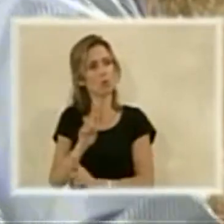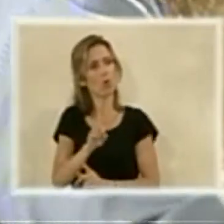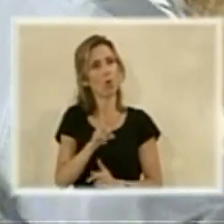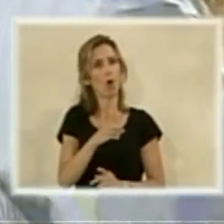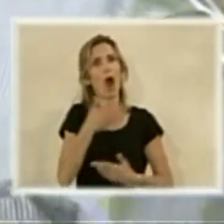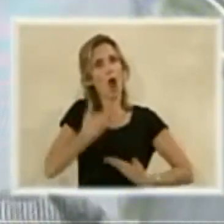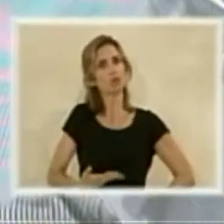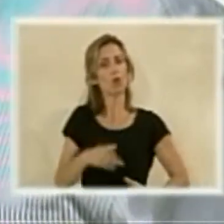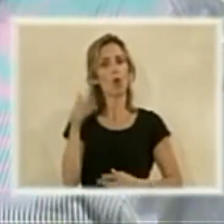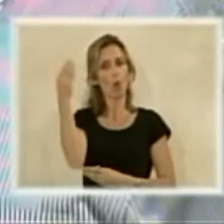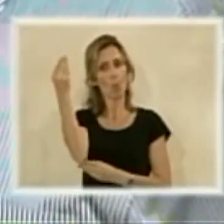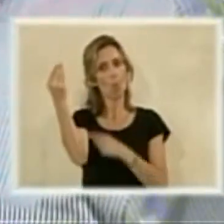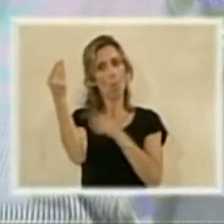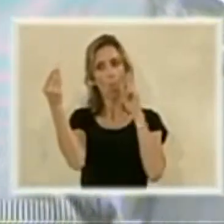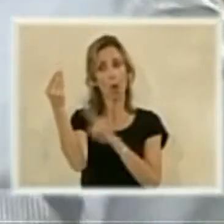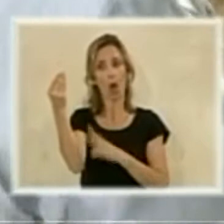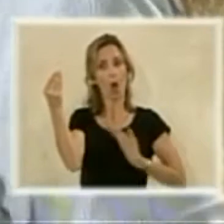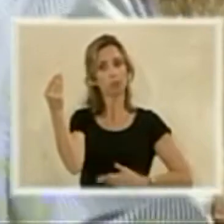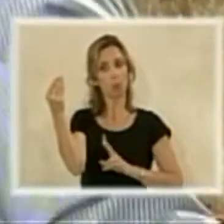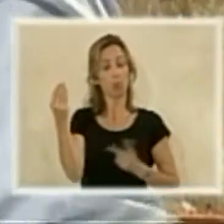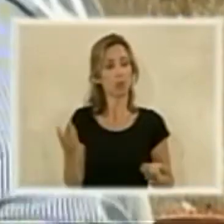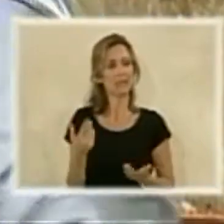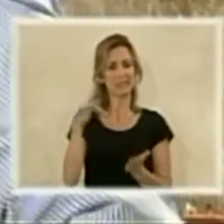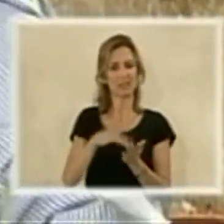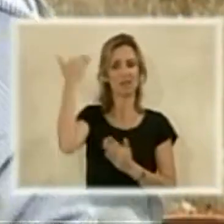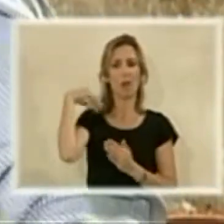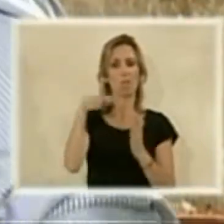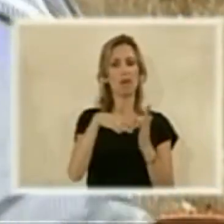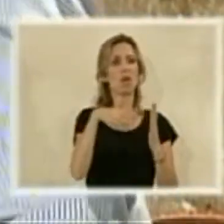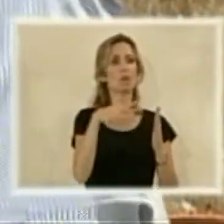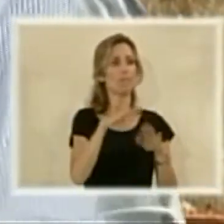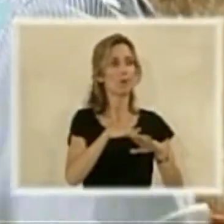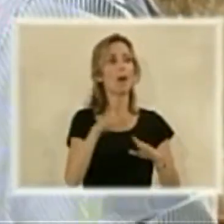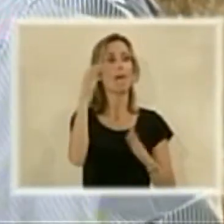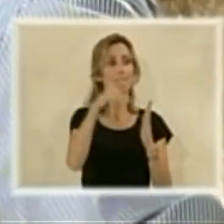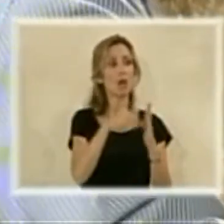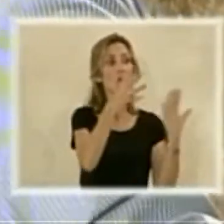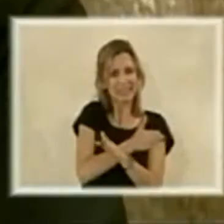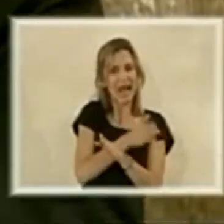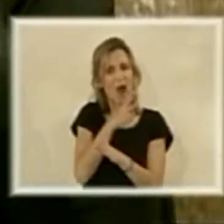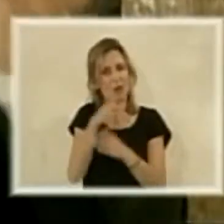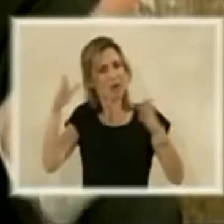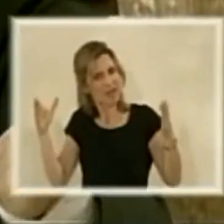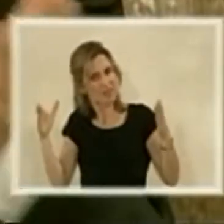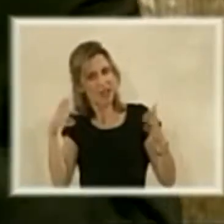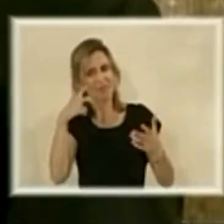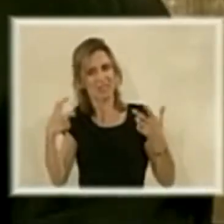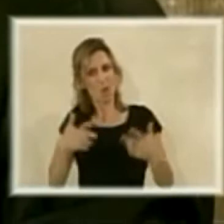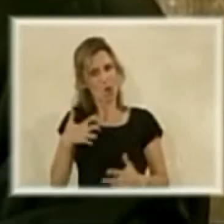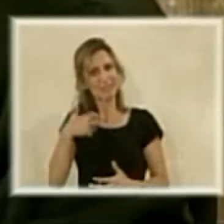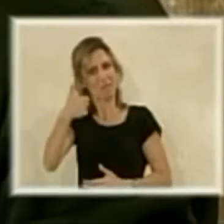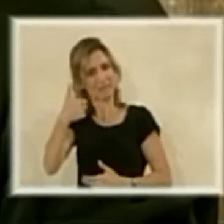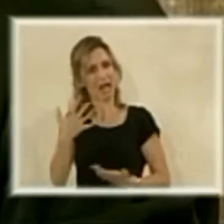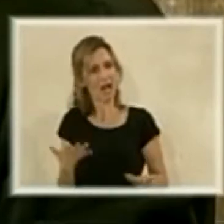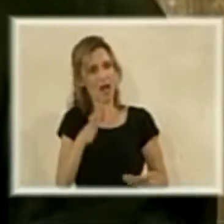este monumento y ya en el 1943 lo destrozaron, directamente lo quitaron de en medio. Antes no estorbaba y ahora